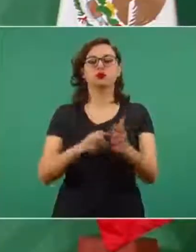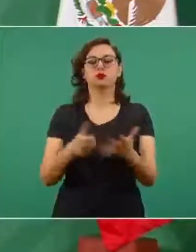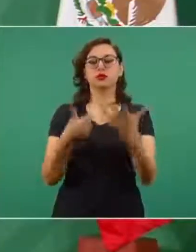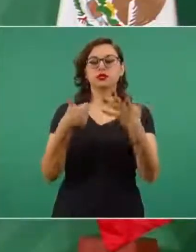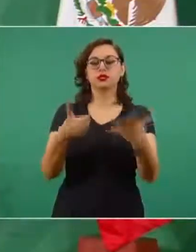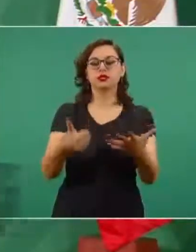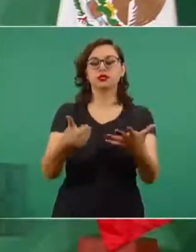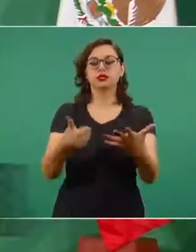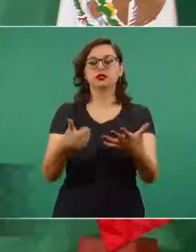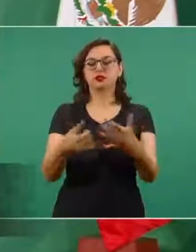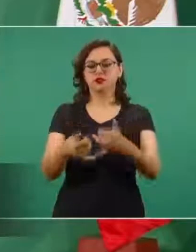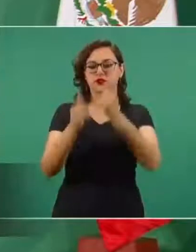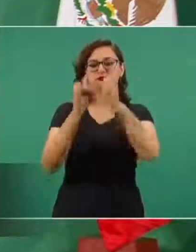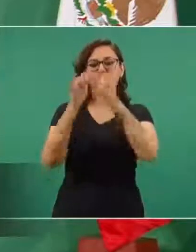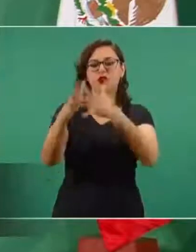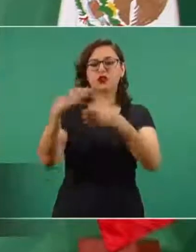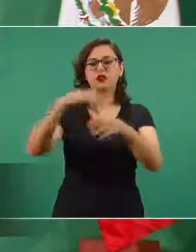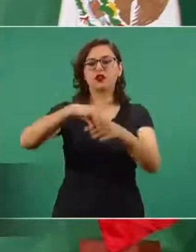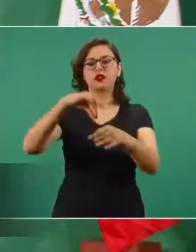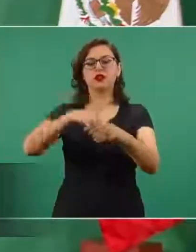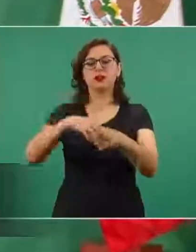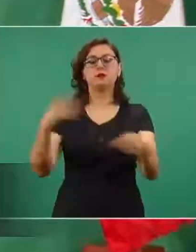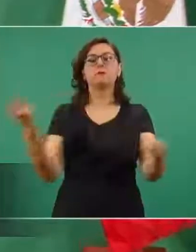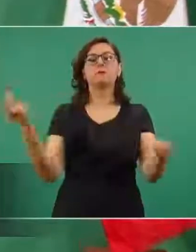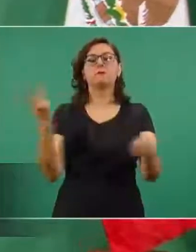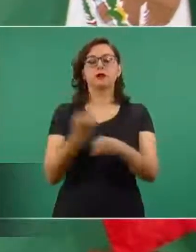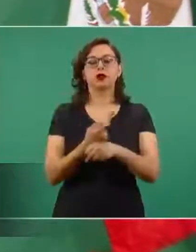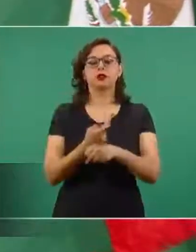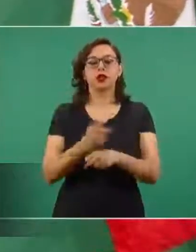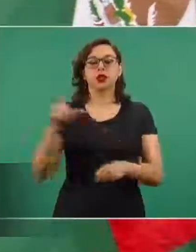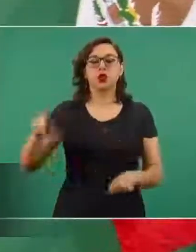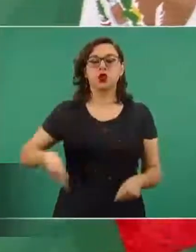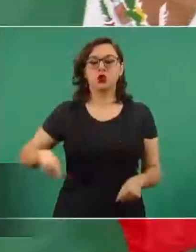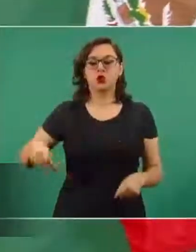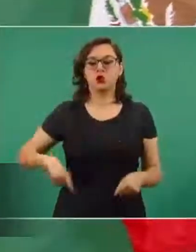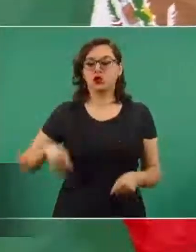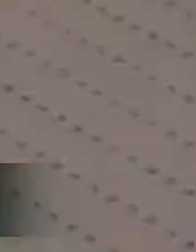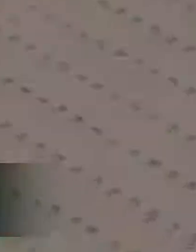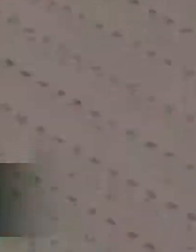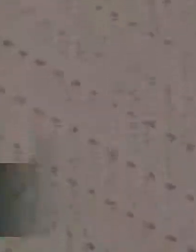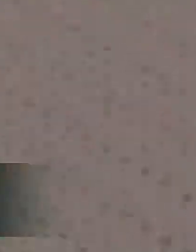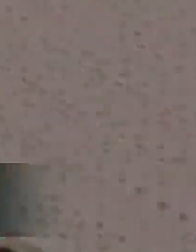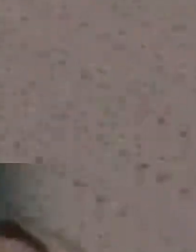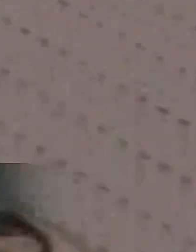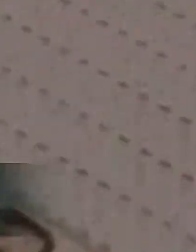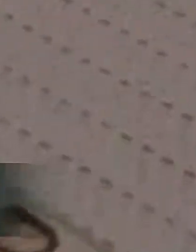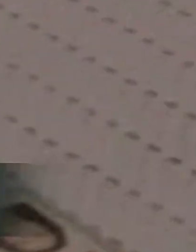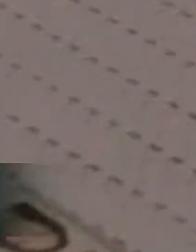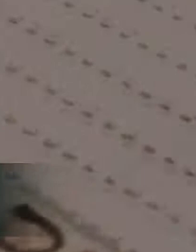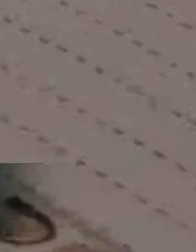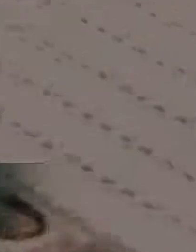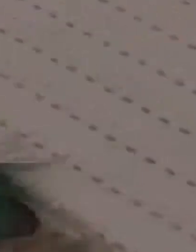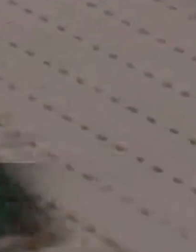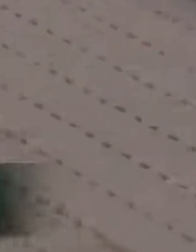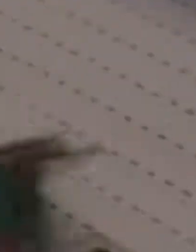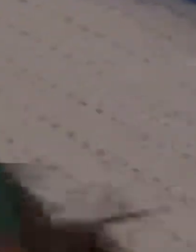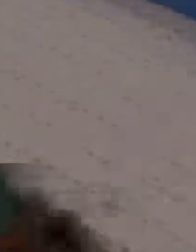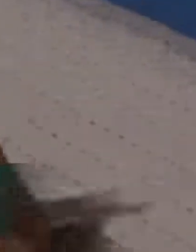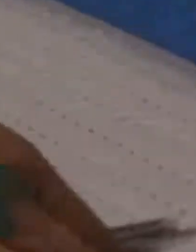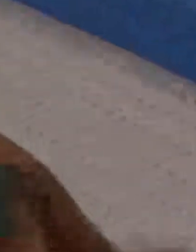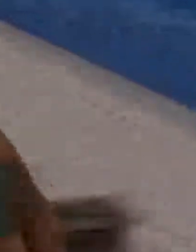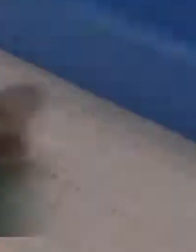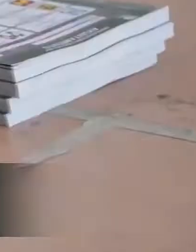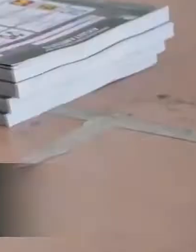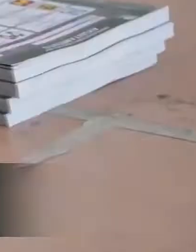El presidente Andrés Manuel López Obrador dijo hoy que no será cómplice de un fraude electoral y advirtió que de ninguna manera se